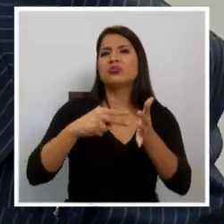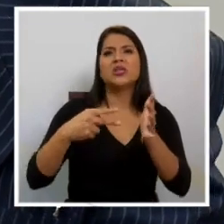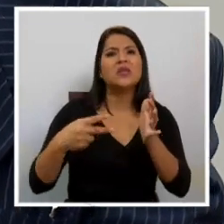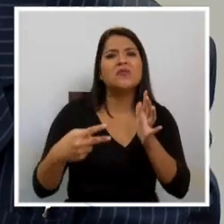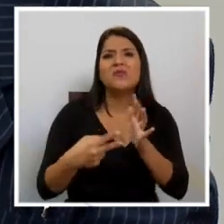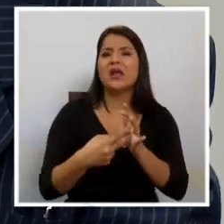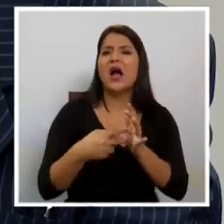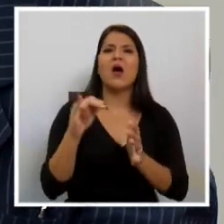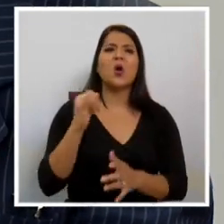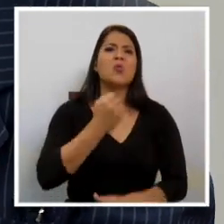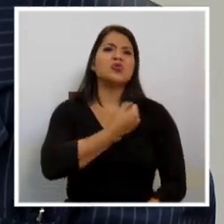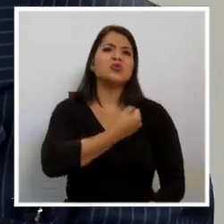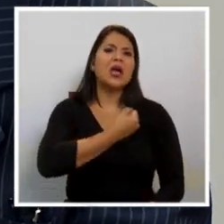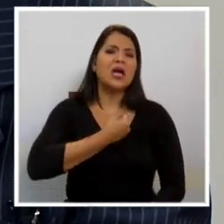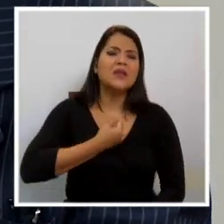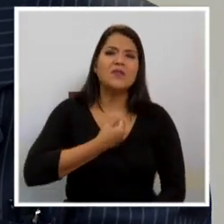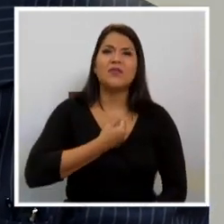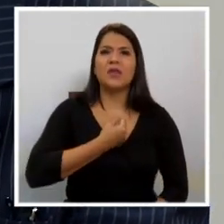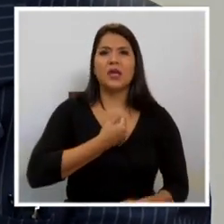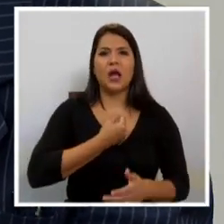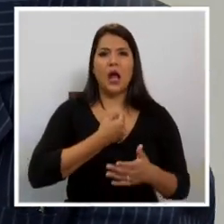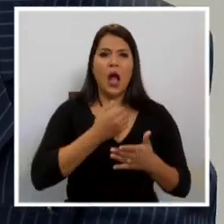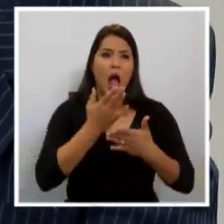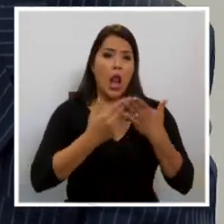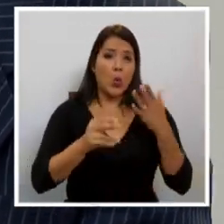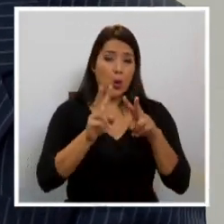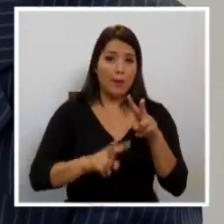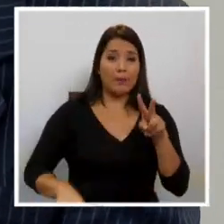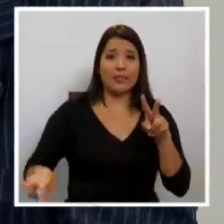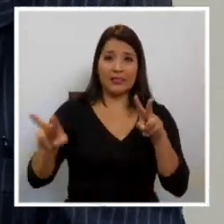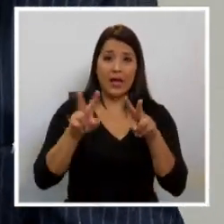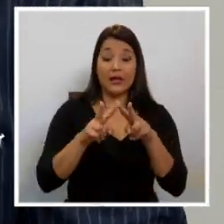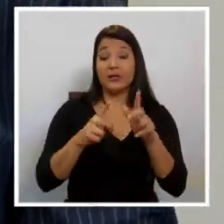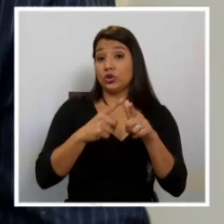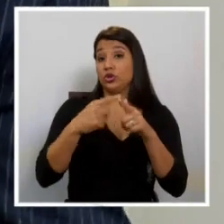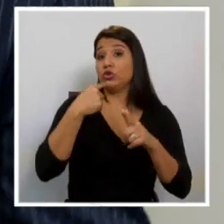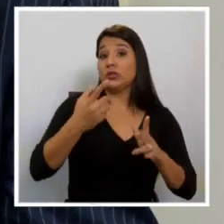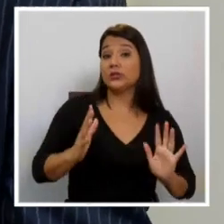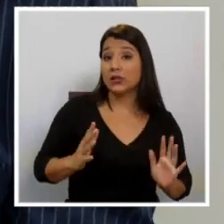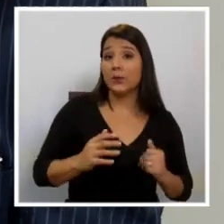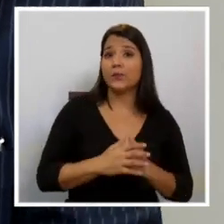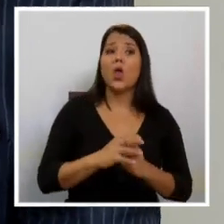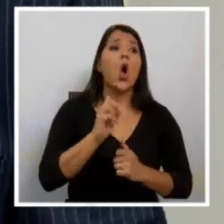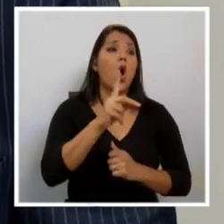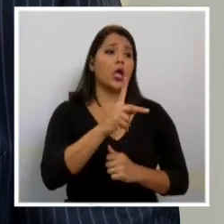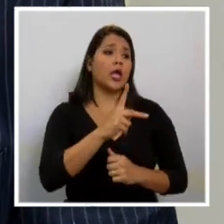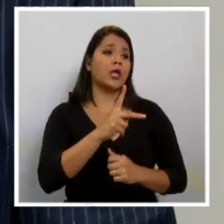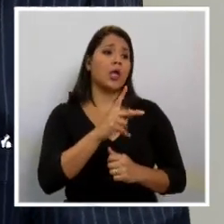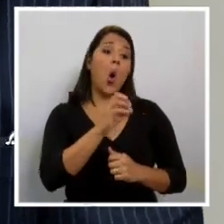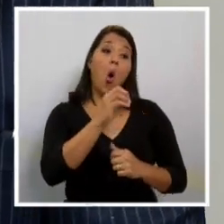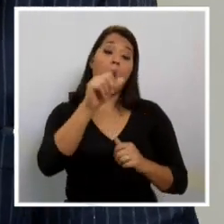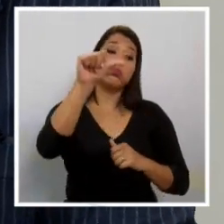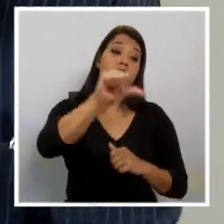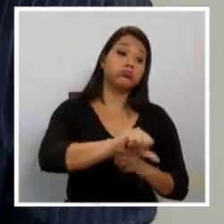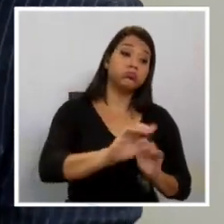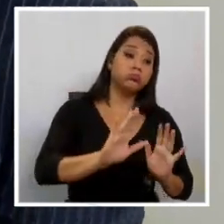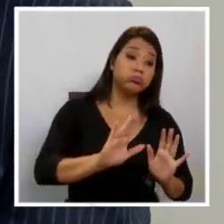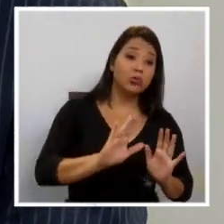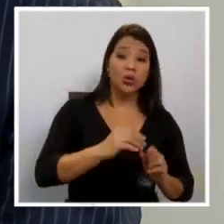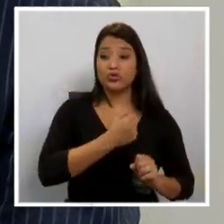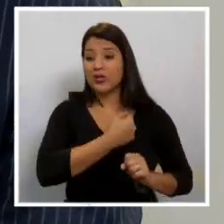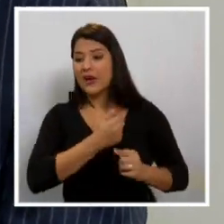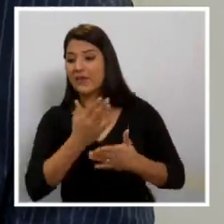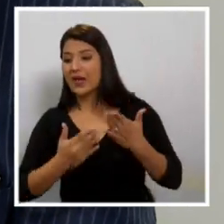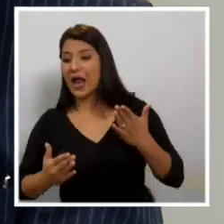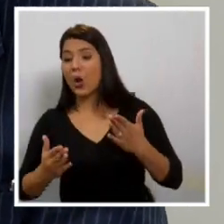un sacrificio, algunas de las ventajas que tenía, decía, bueno, entre sacrificar algo e irme al abismo, pues mejor